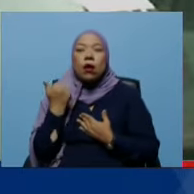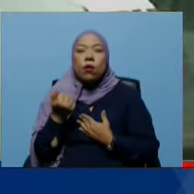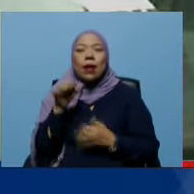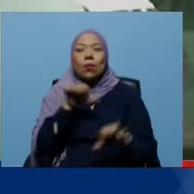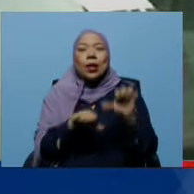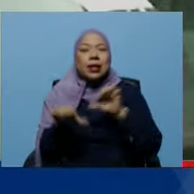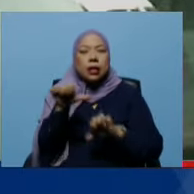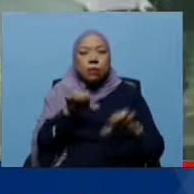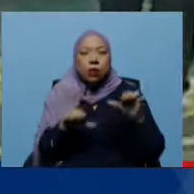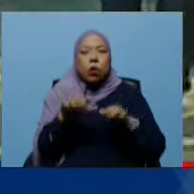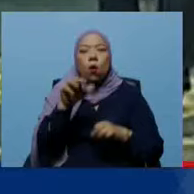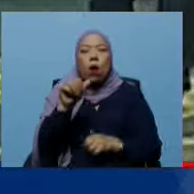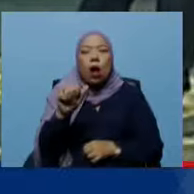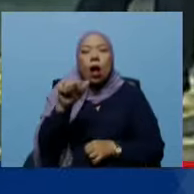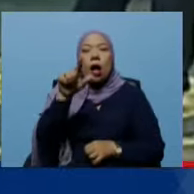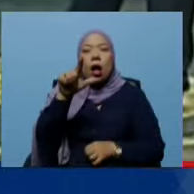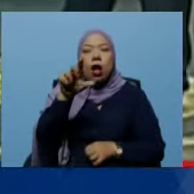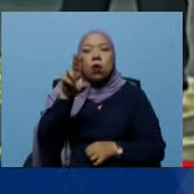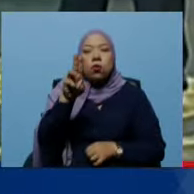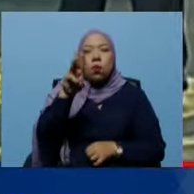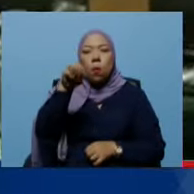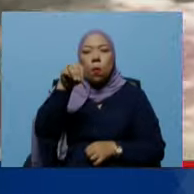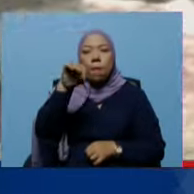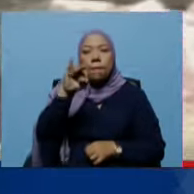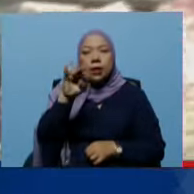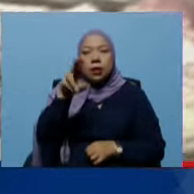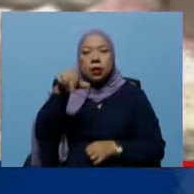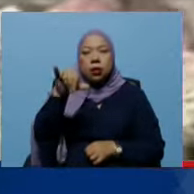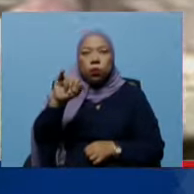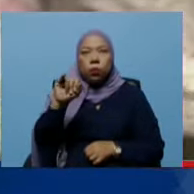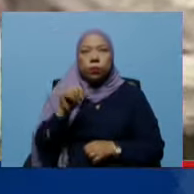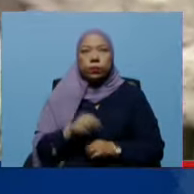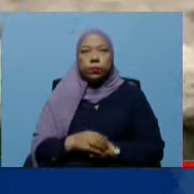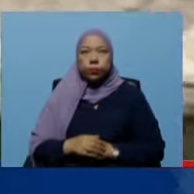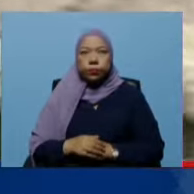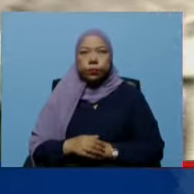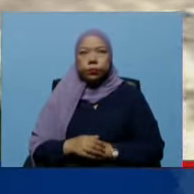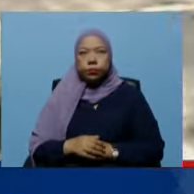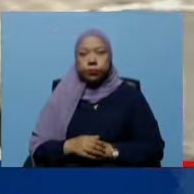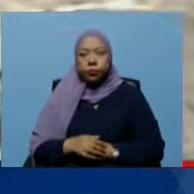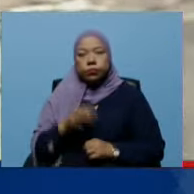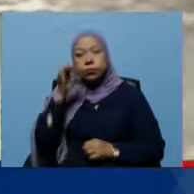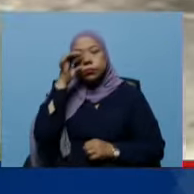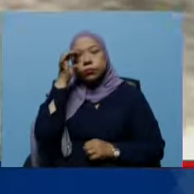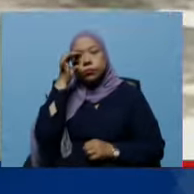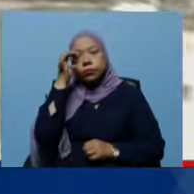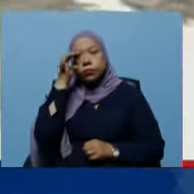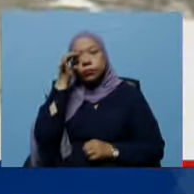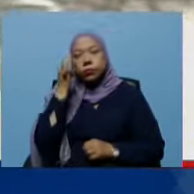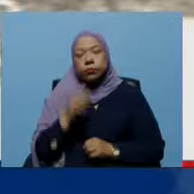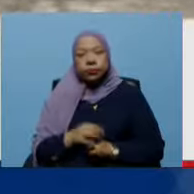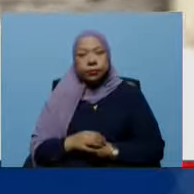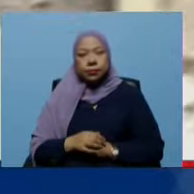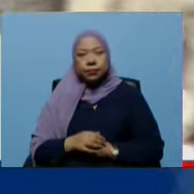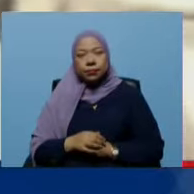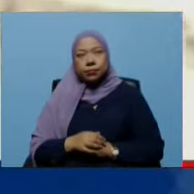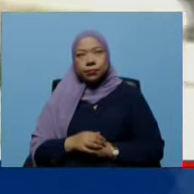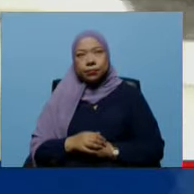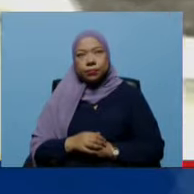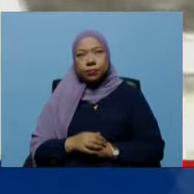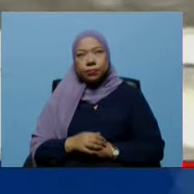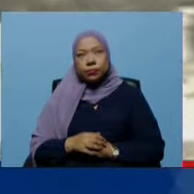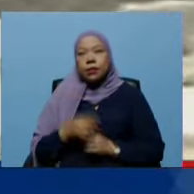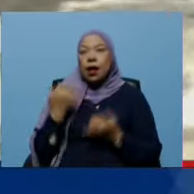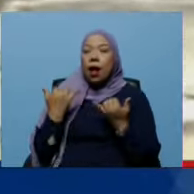aluminio. Saludos. Bueno, presidente, fíjese, no quiero desperdiciar